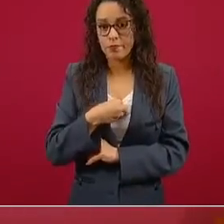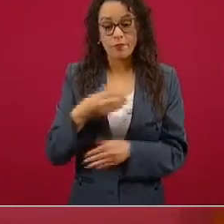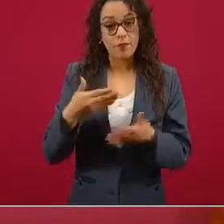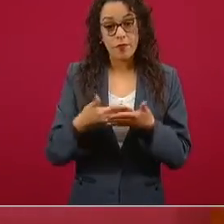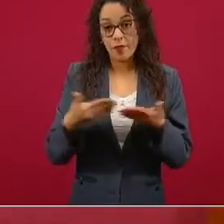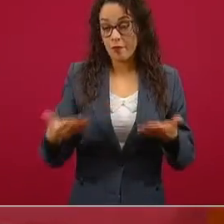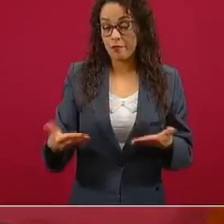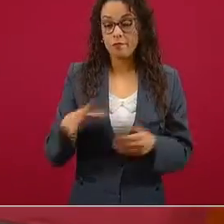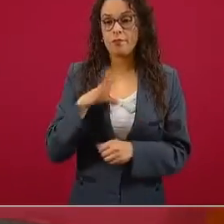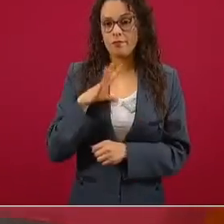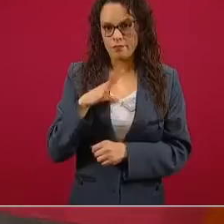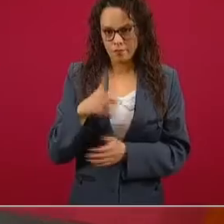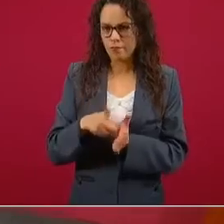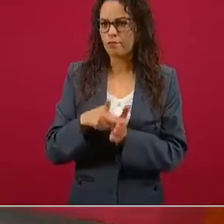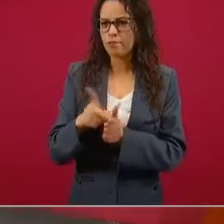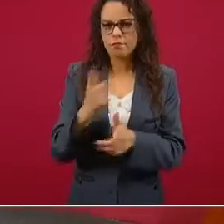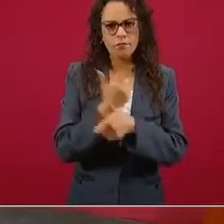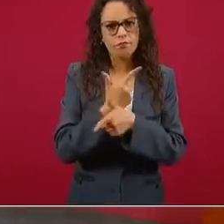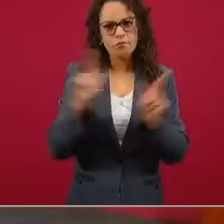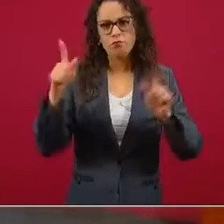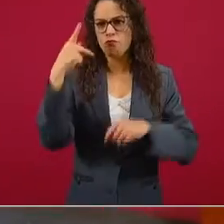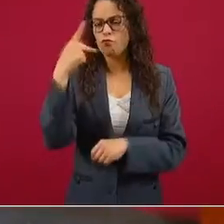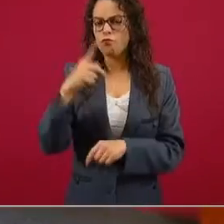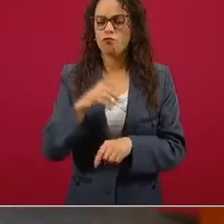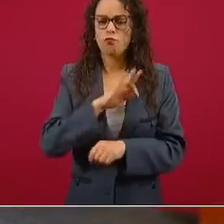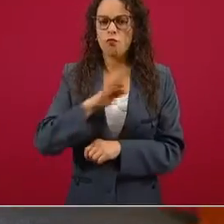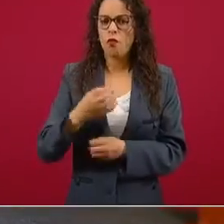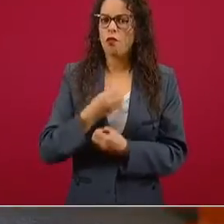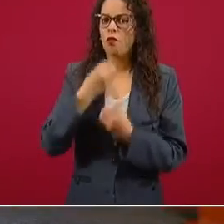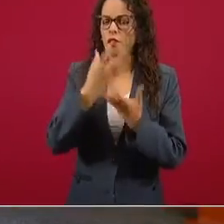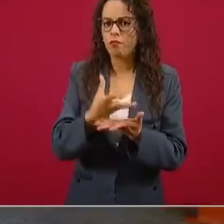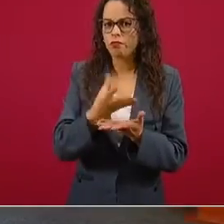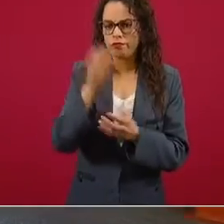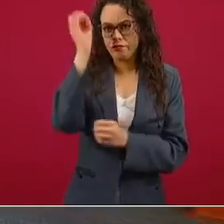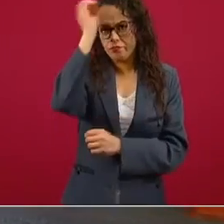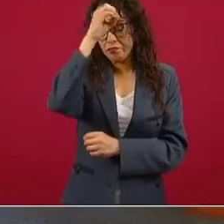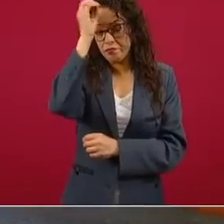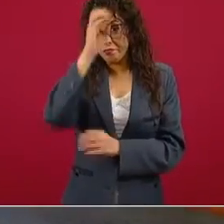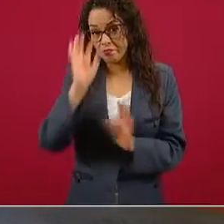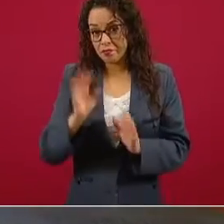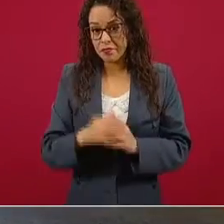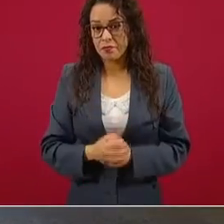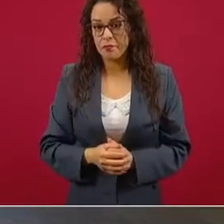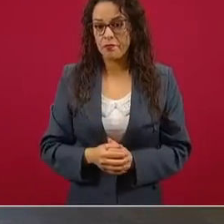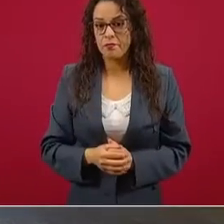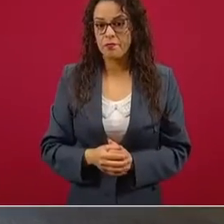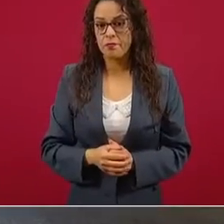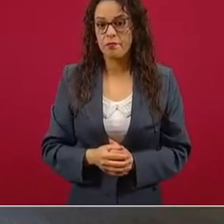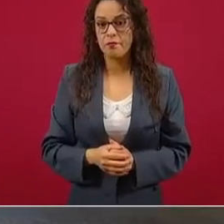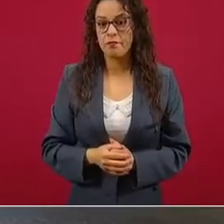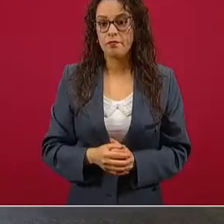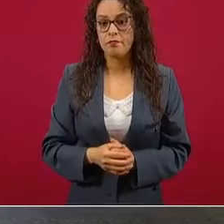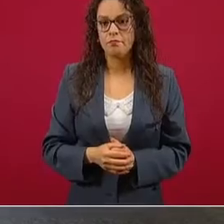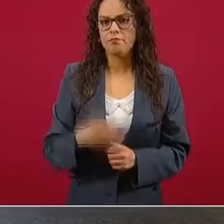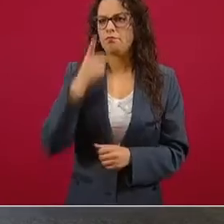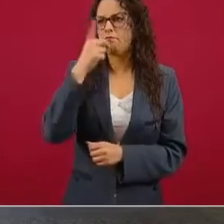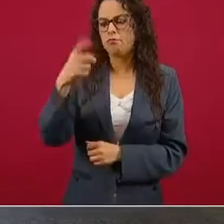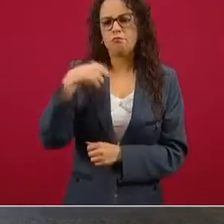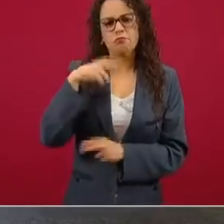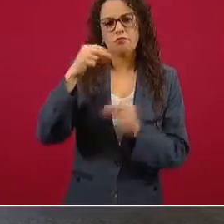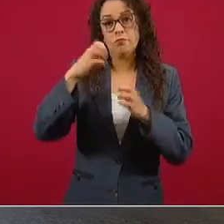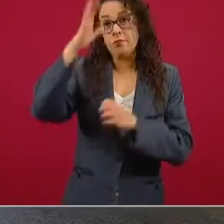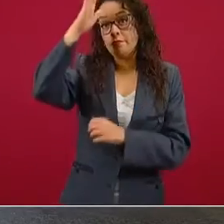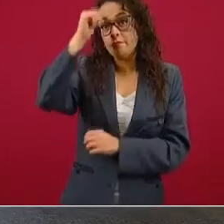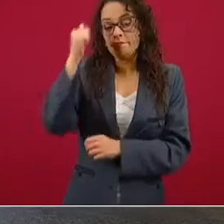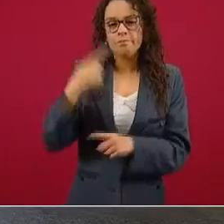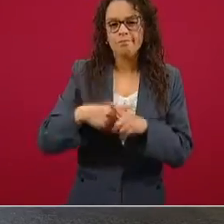libertad para manifestarse, para protestar. Bueno, en